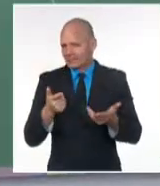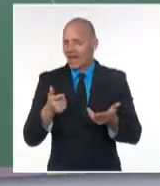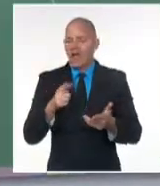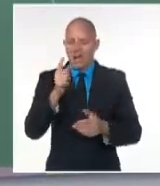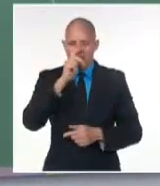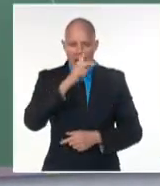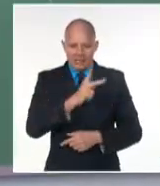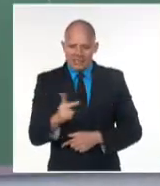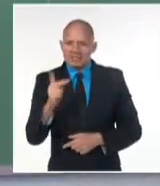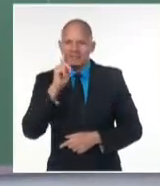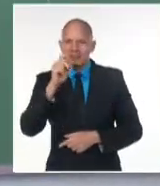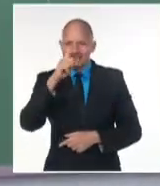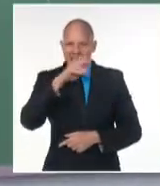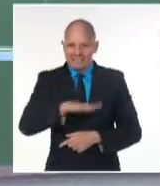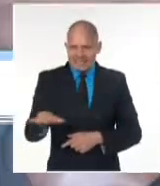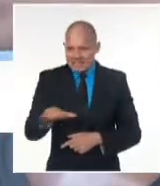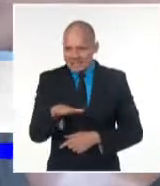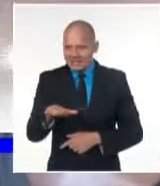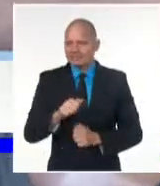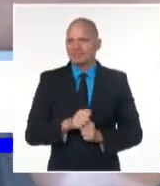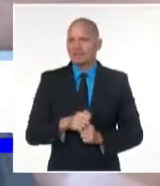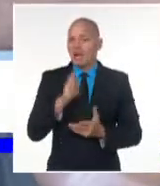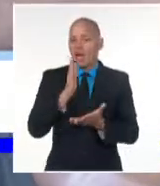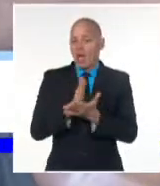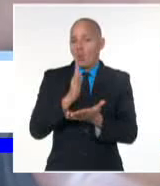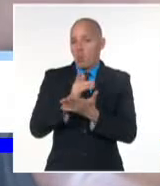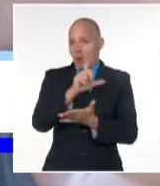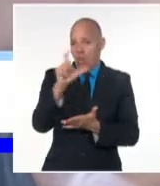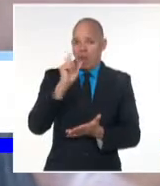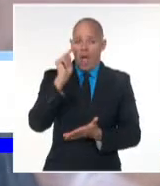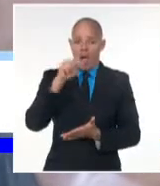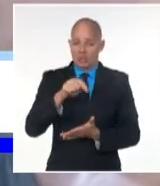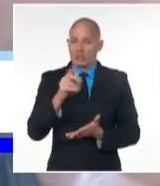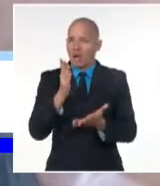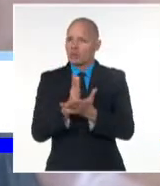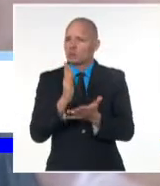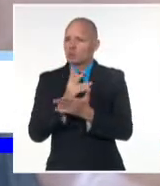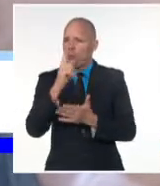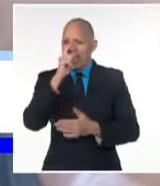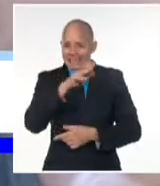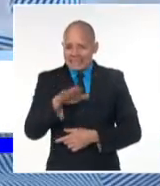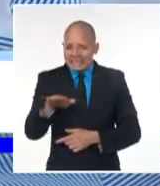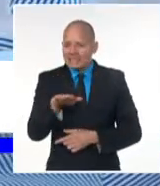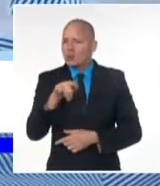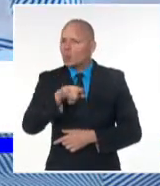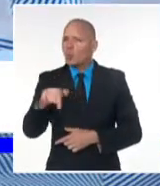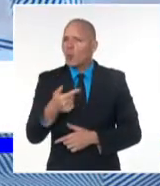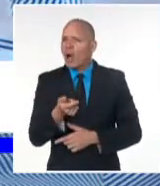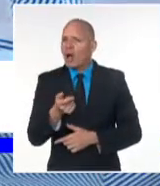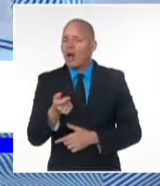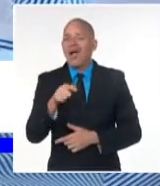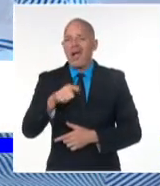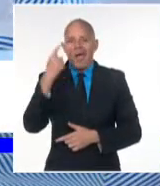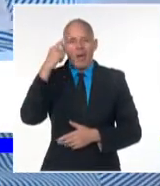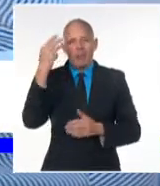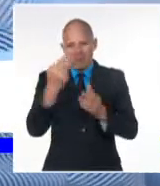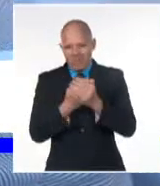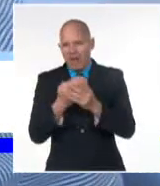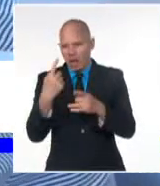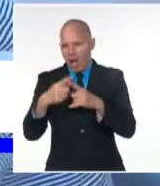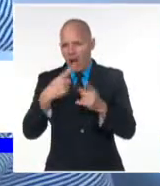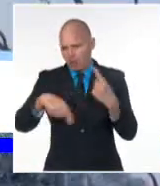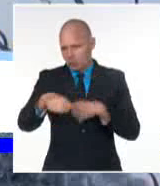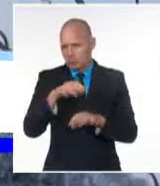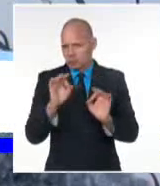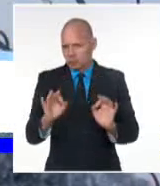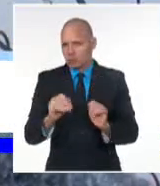en la institución educativa Sierra maestra uno estudian 129 niños con diagnóstico de discapacidad intelectual la de mayor presencia